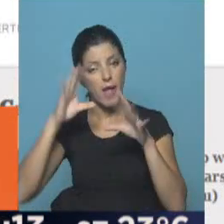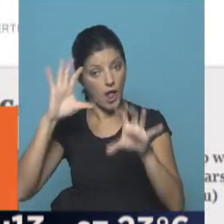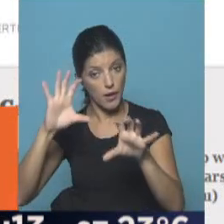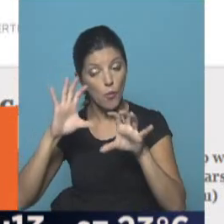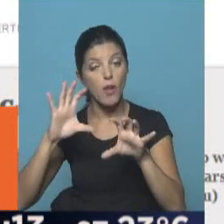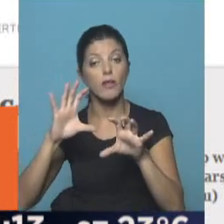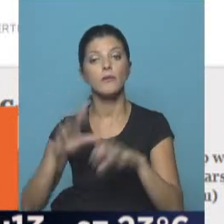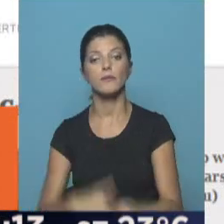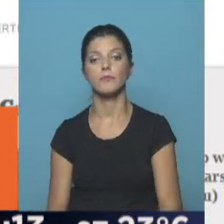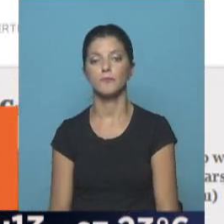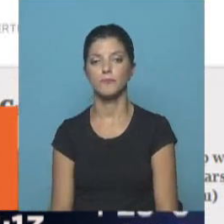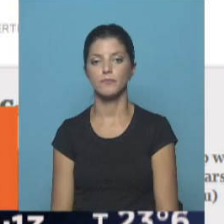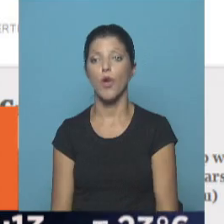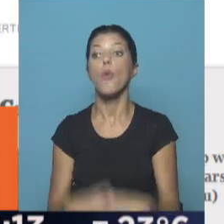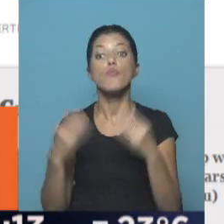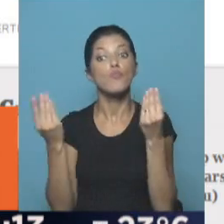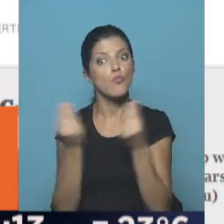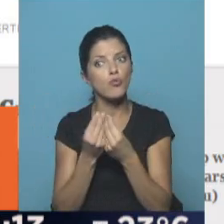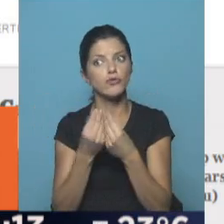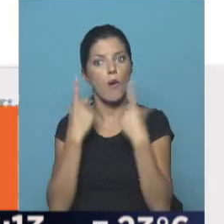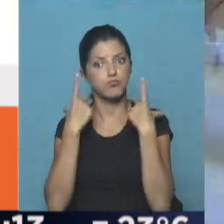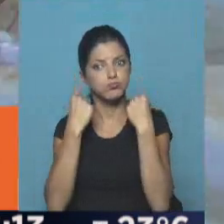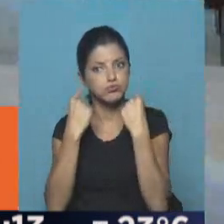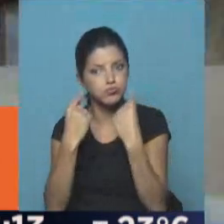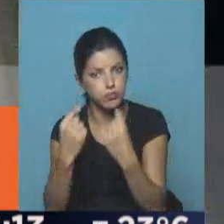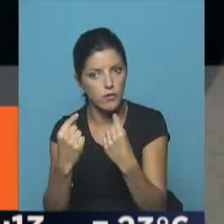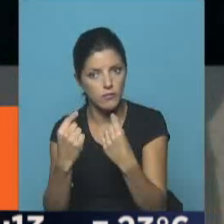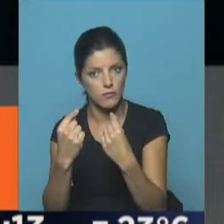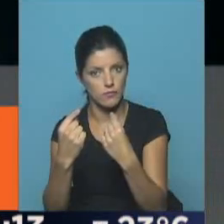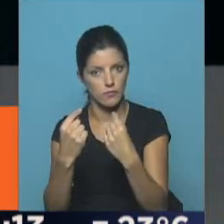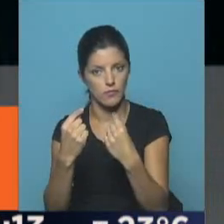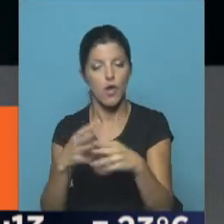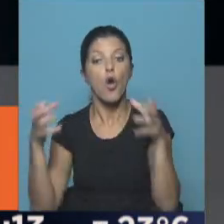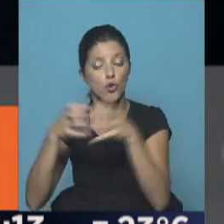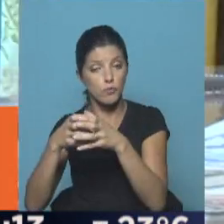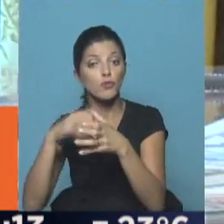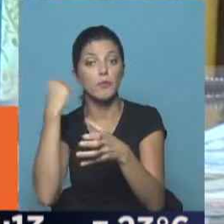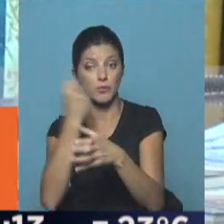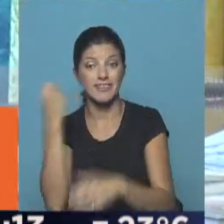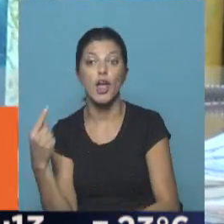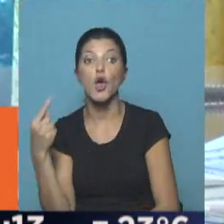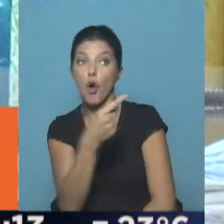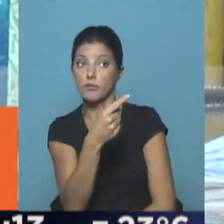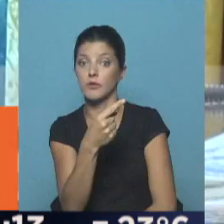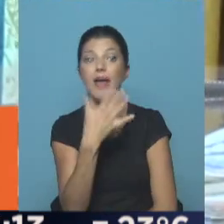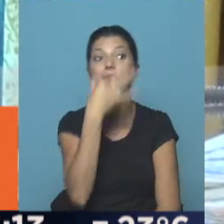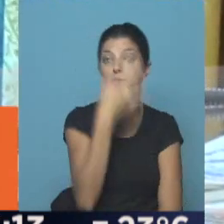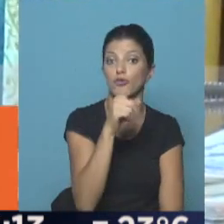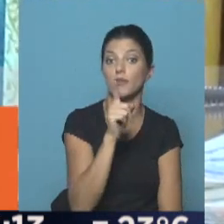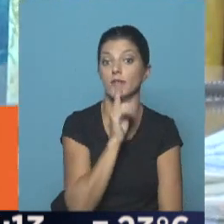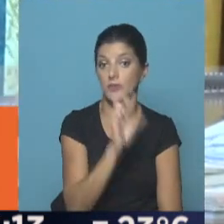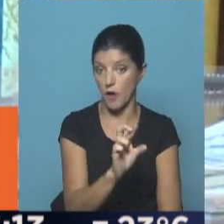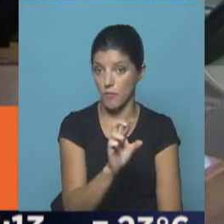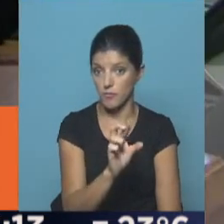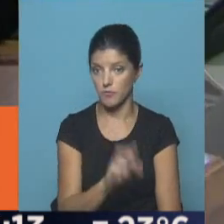andanada de protestas o toma de posición de parte de grandes corporaciones contra lo que estaba planteando Trump, que